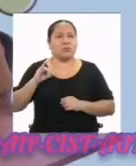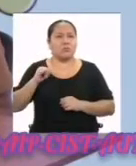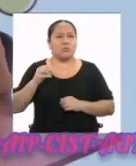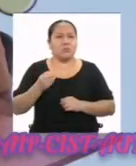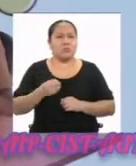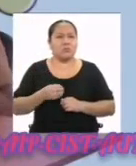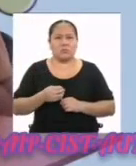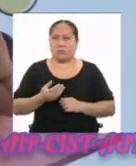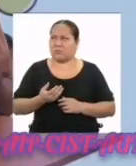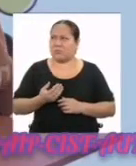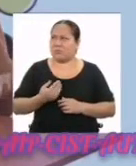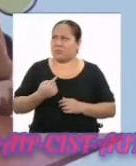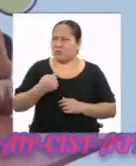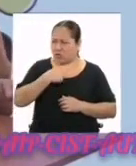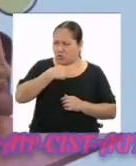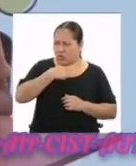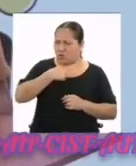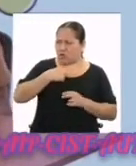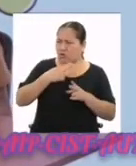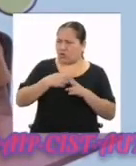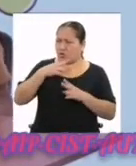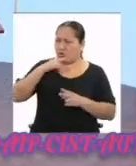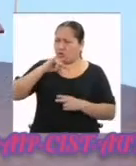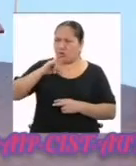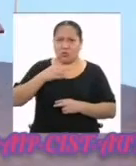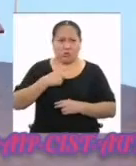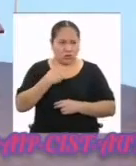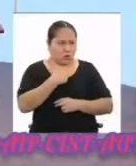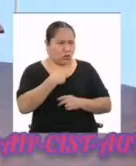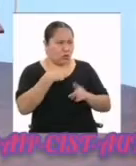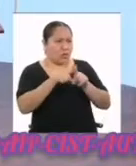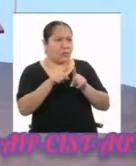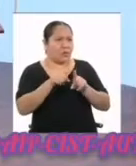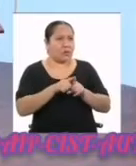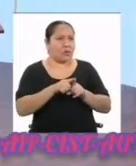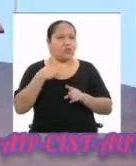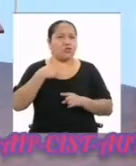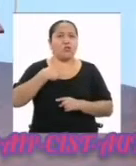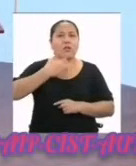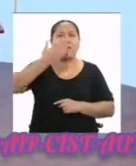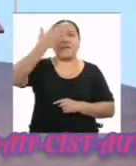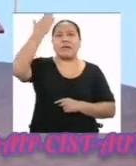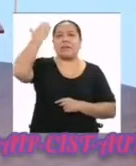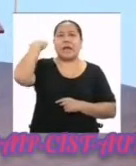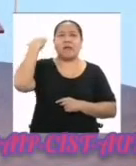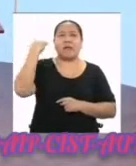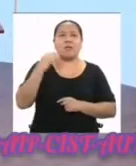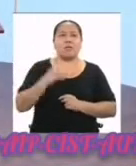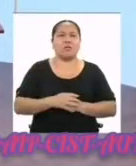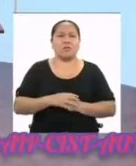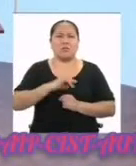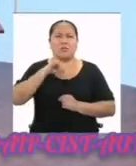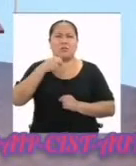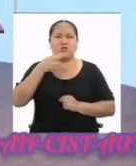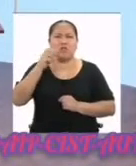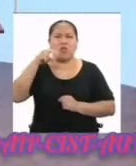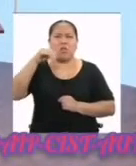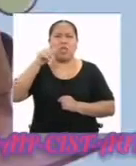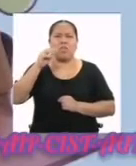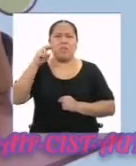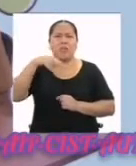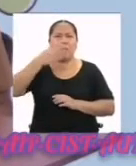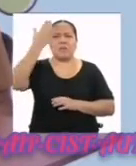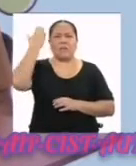¿Jonathan? Pero si yo soy Jonathan, ¿no? Yo también, soy el Jonathan del pasado. ¿El Jonathan del